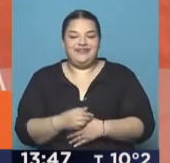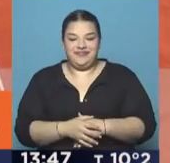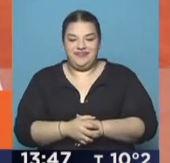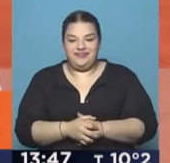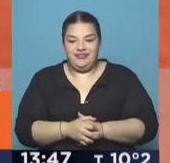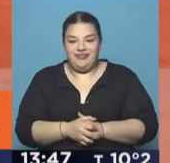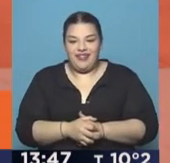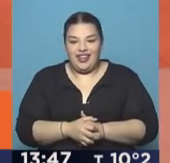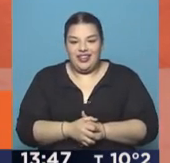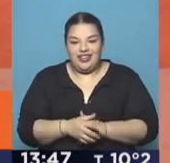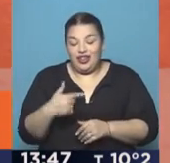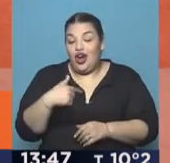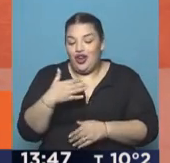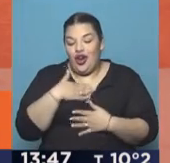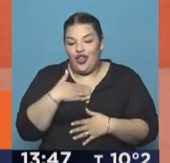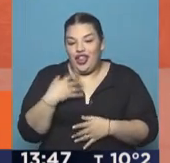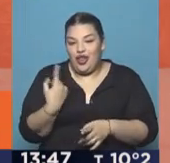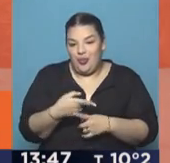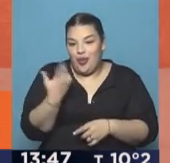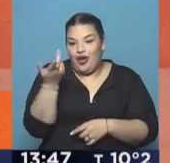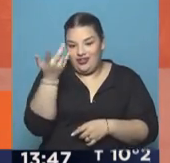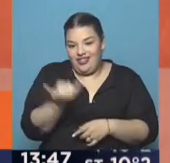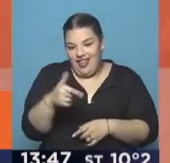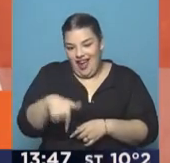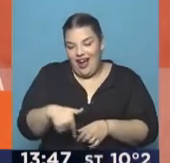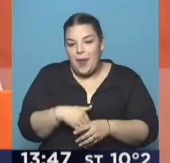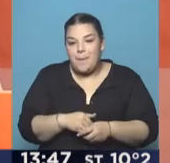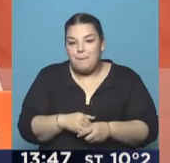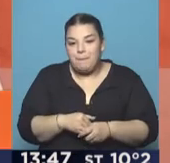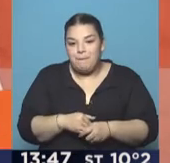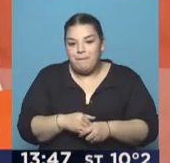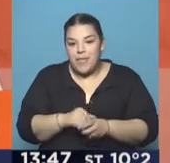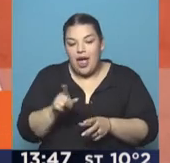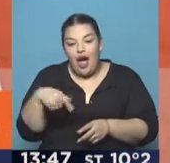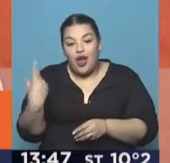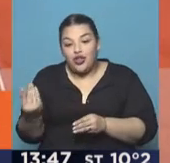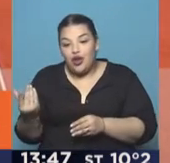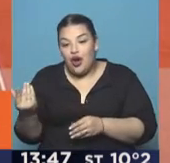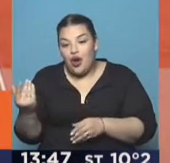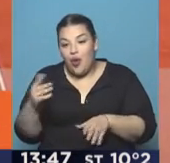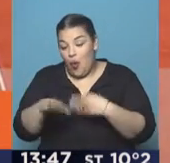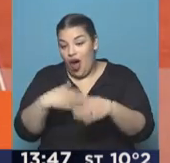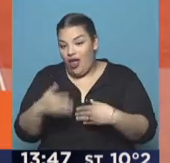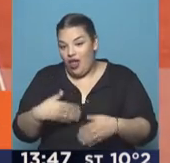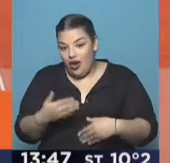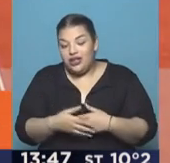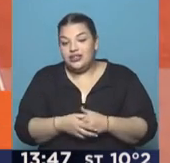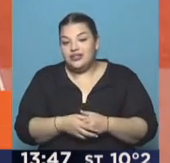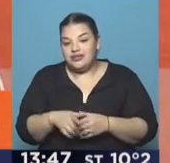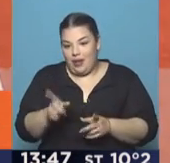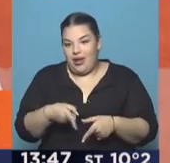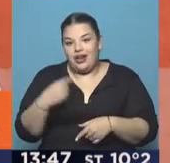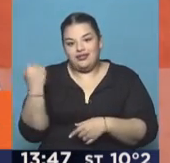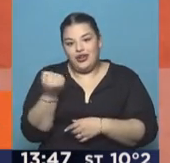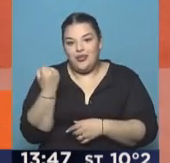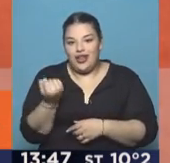Un placer tenerlos acá compartiendo, y para los pibes también, eso para los pibes es sensacional, que esta gente que ha